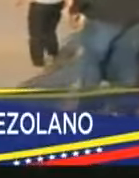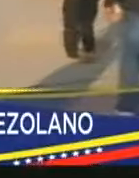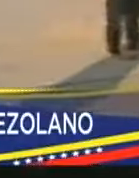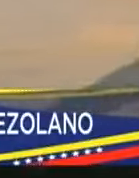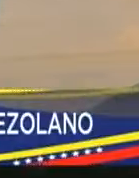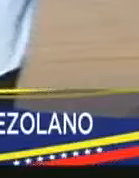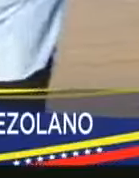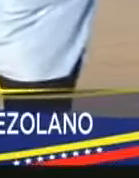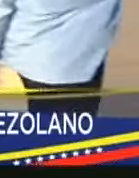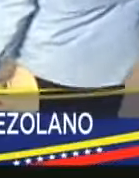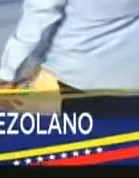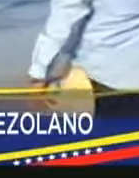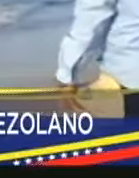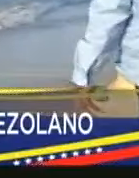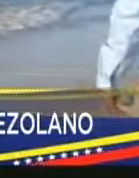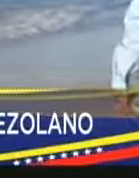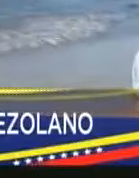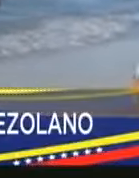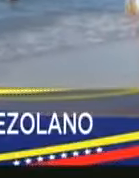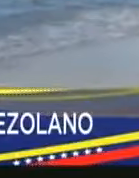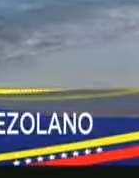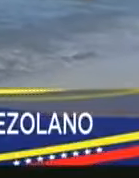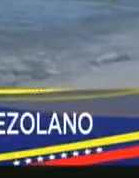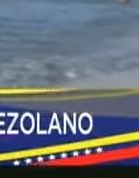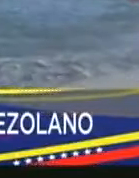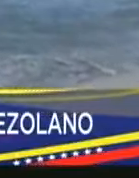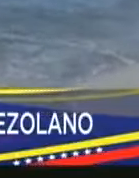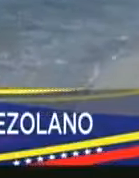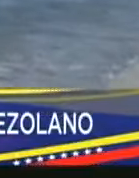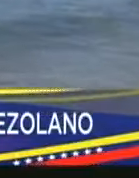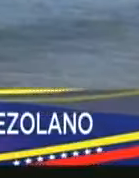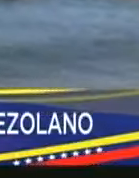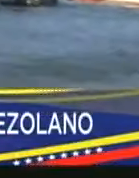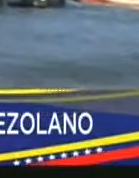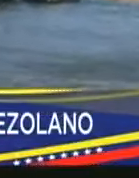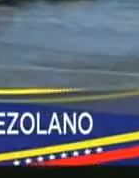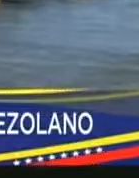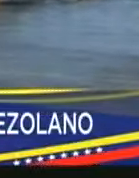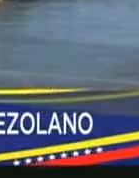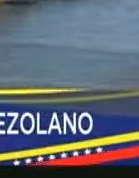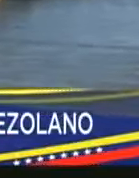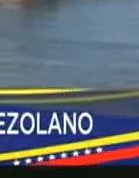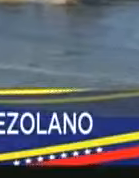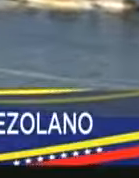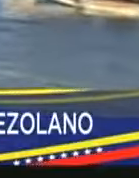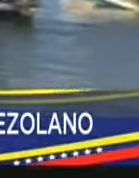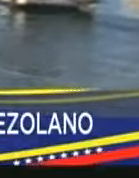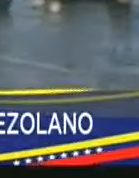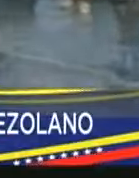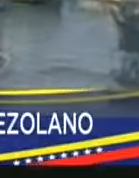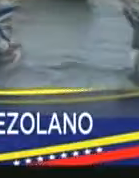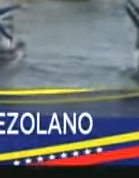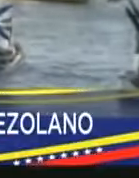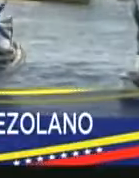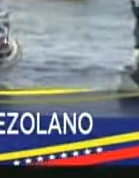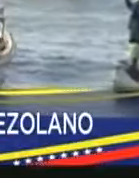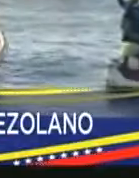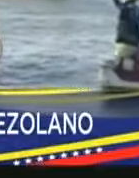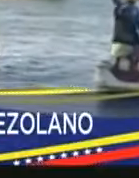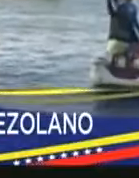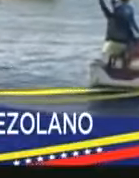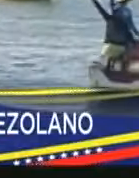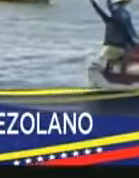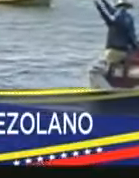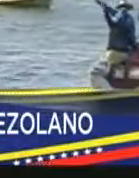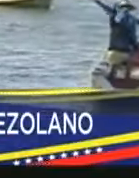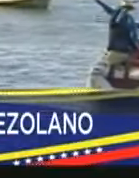año 1816, aquí en Carúpano, precisamente, Simón Bolívar, el padre de la patria, ordenó la abolición de la esclavitud. Sin